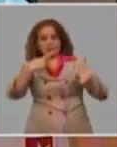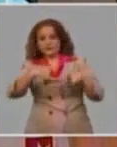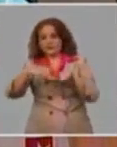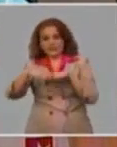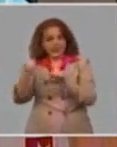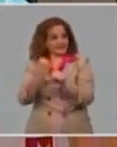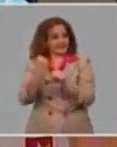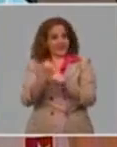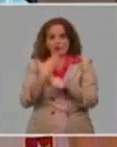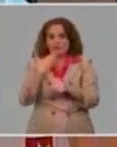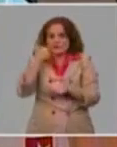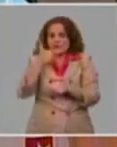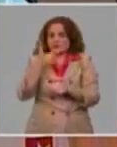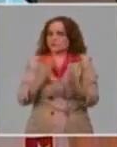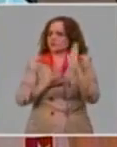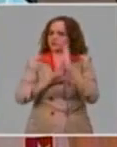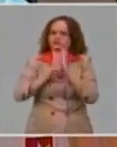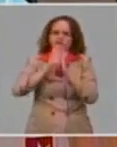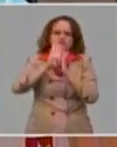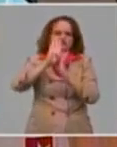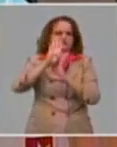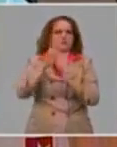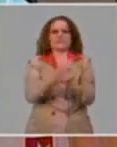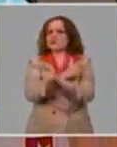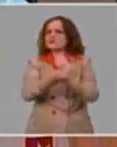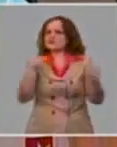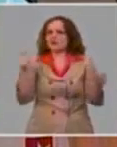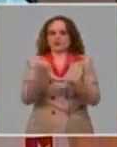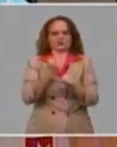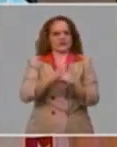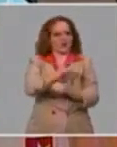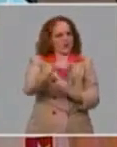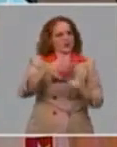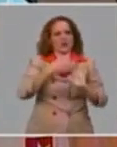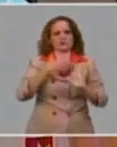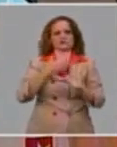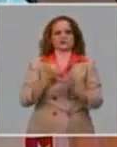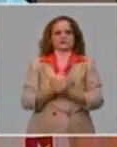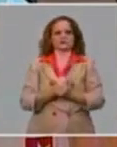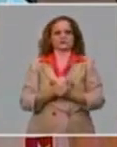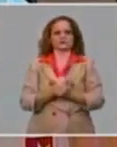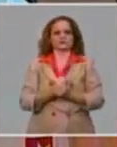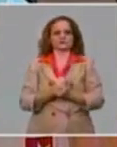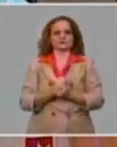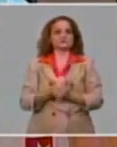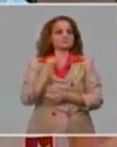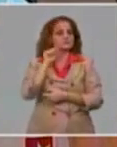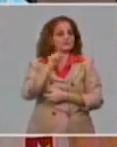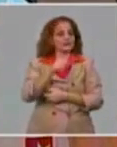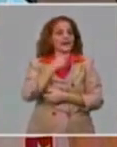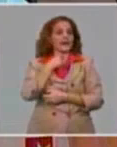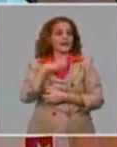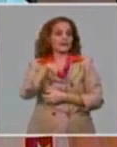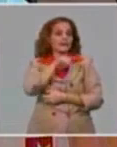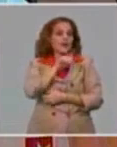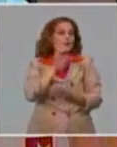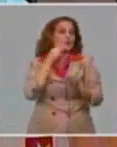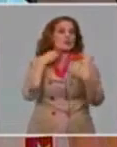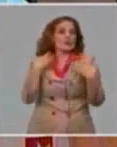en muchas de las obras principales. Y un hecho está en el tema de las capacidades para